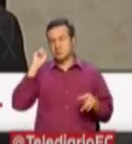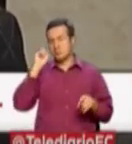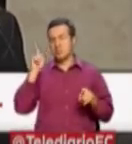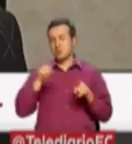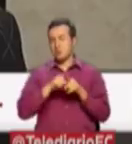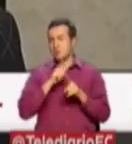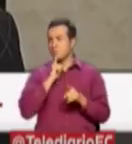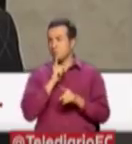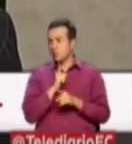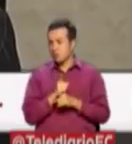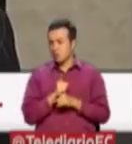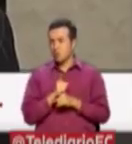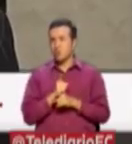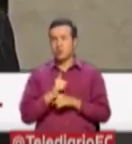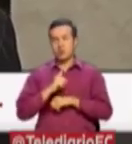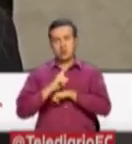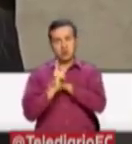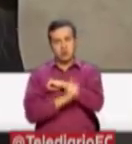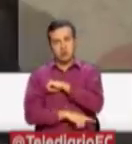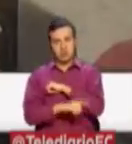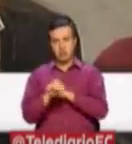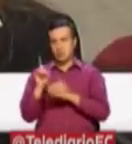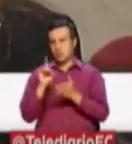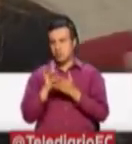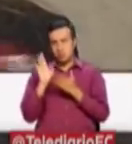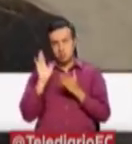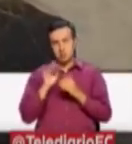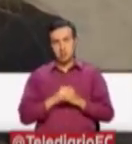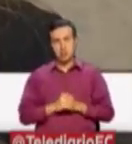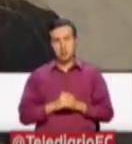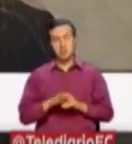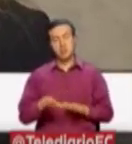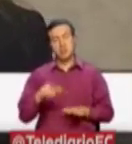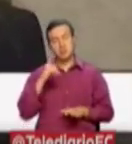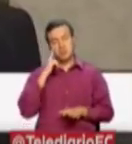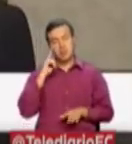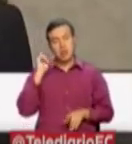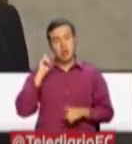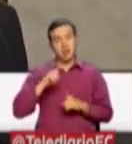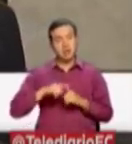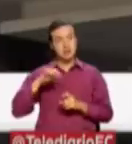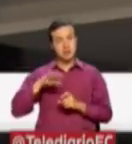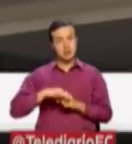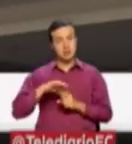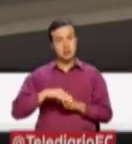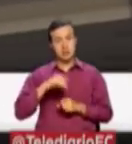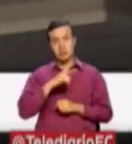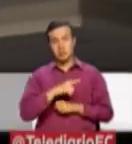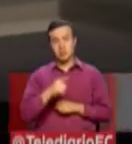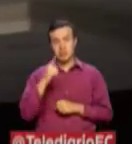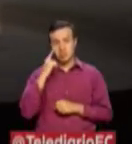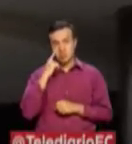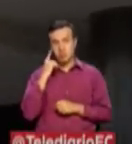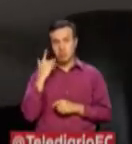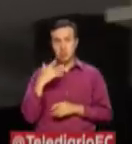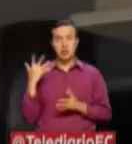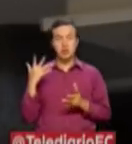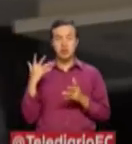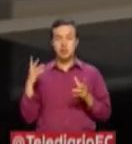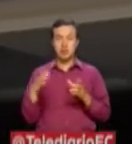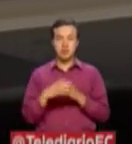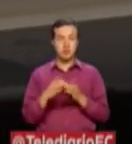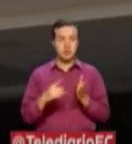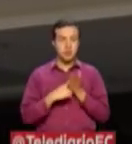que se censuren y se instituyan pero todo puede pasar hasta el momento de la votación víctor o esto se resolverá en la sesión convocada